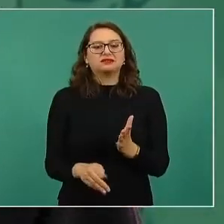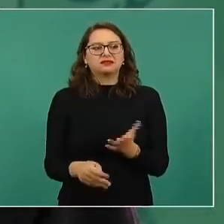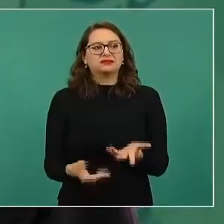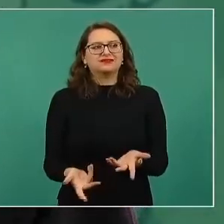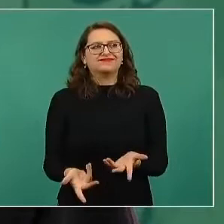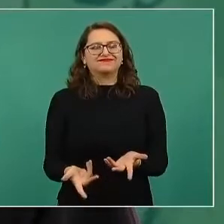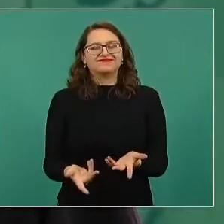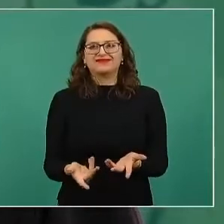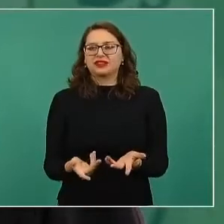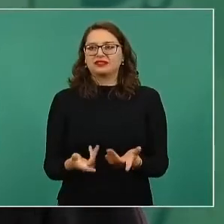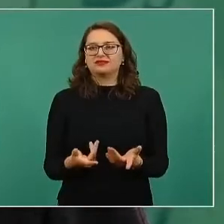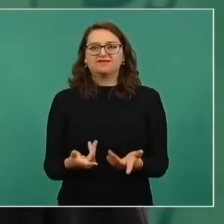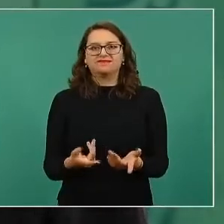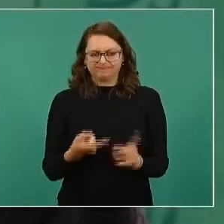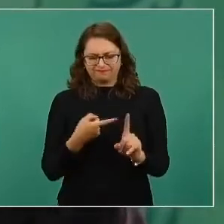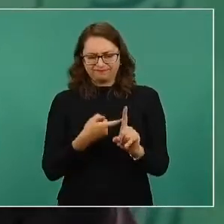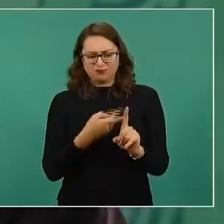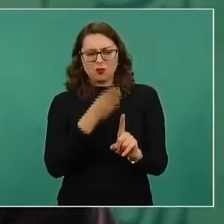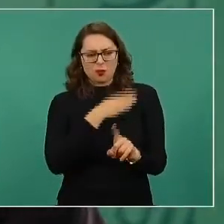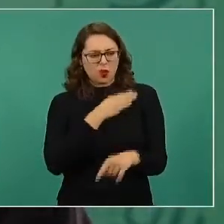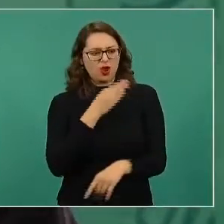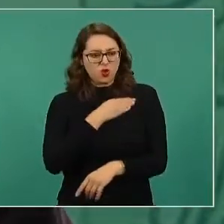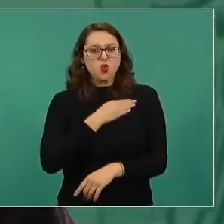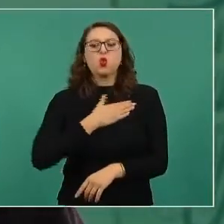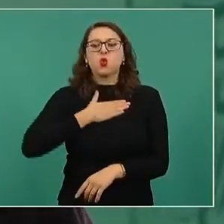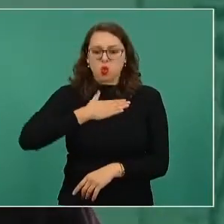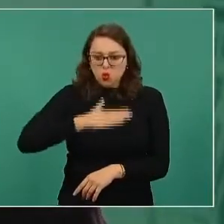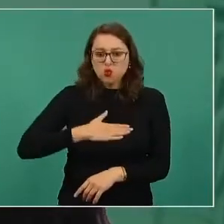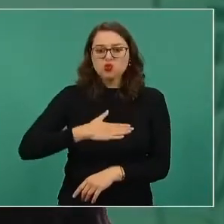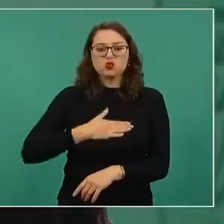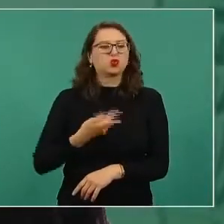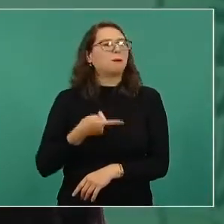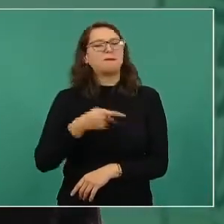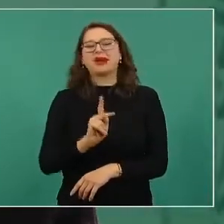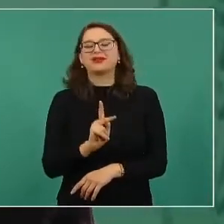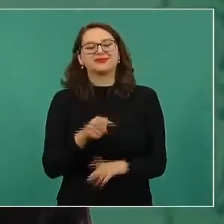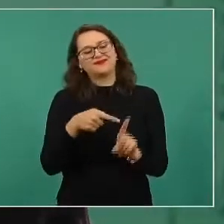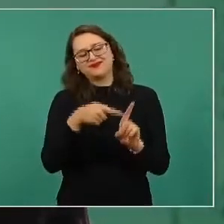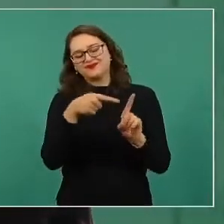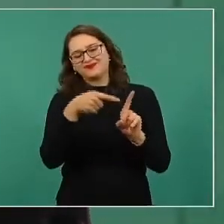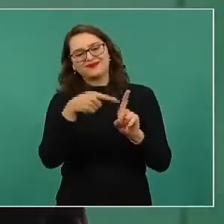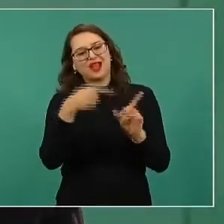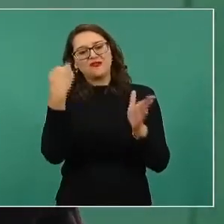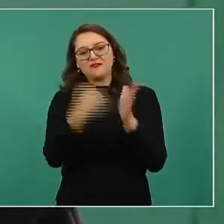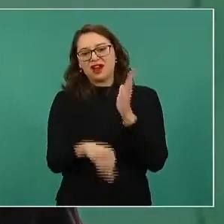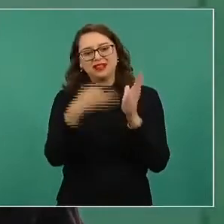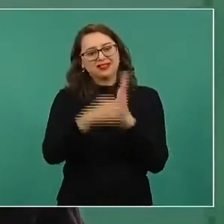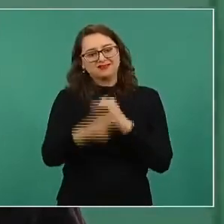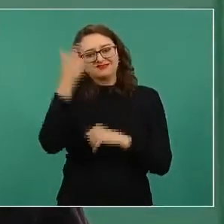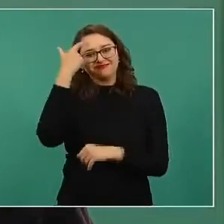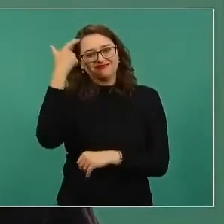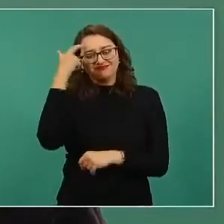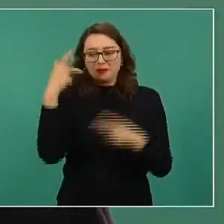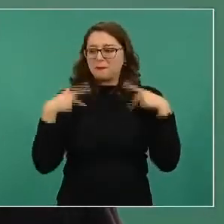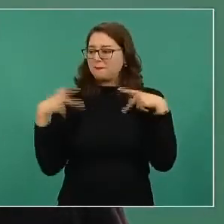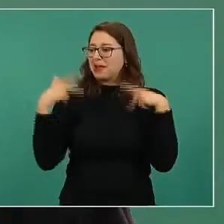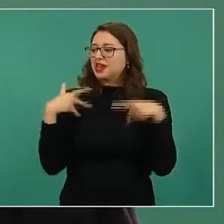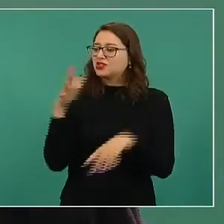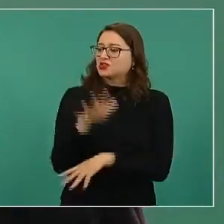justo, no entendió la importancia que tiene la tierra para los campesinos